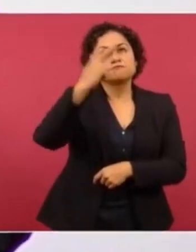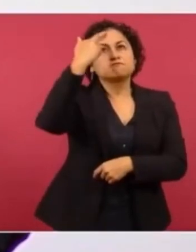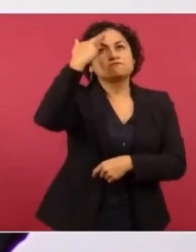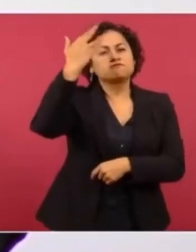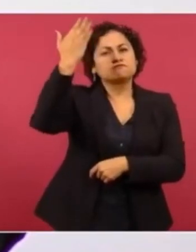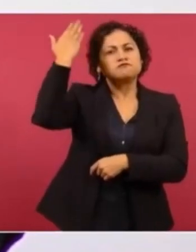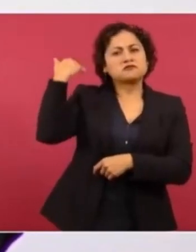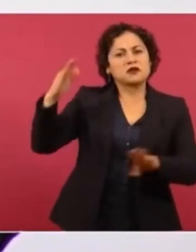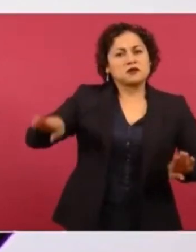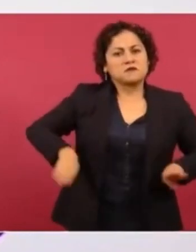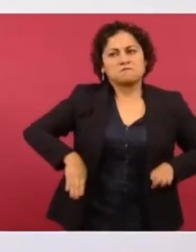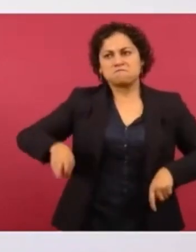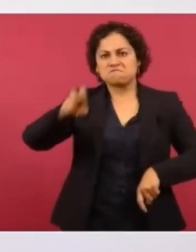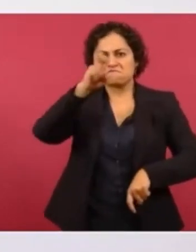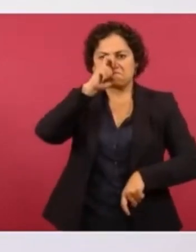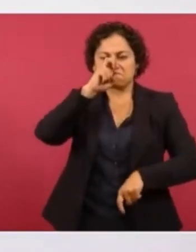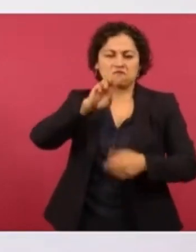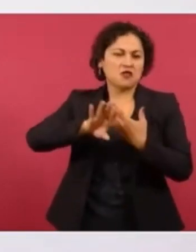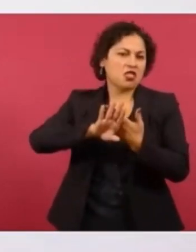antidemocráticas